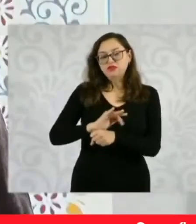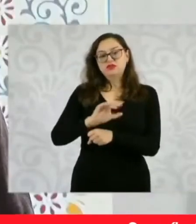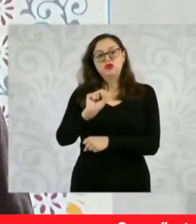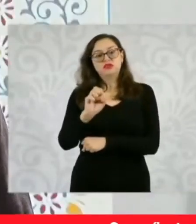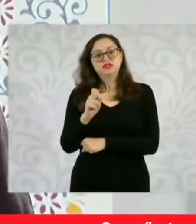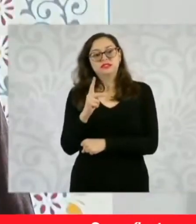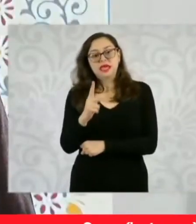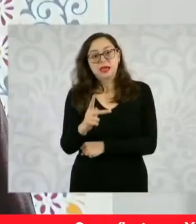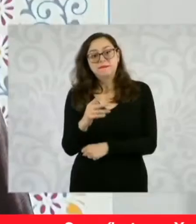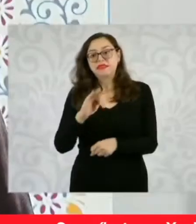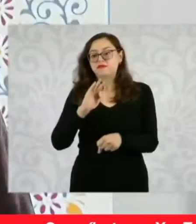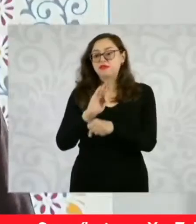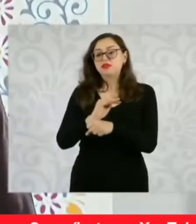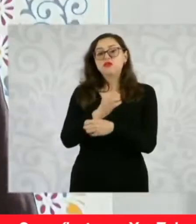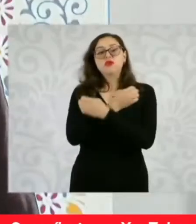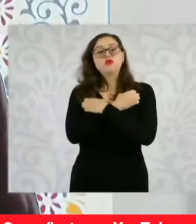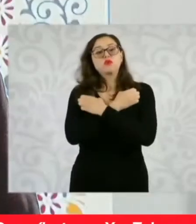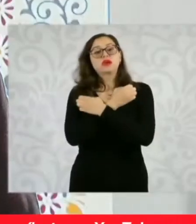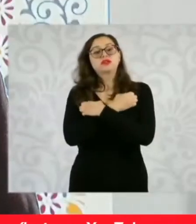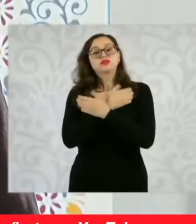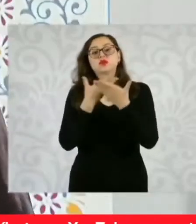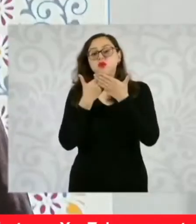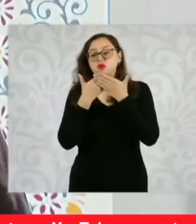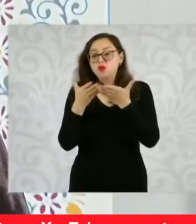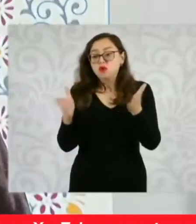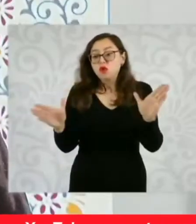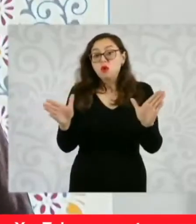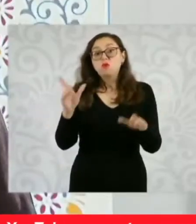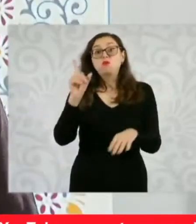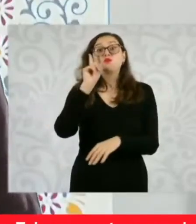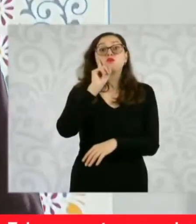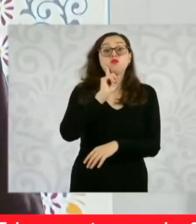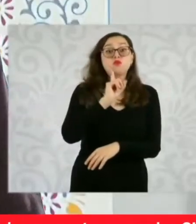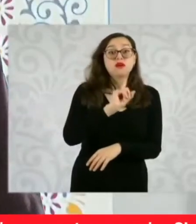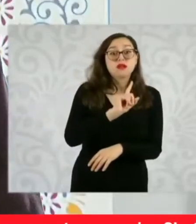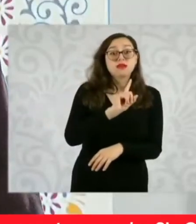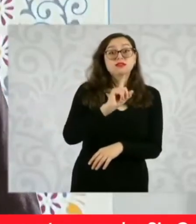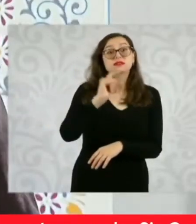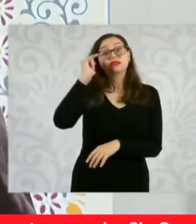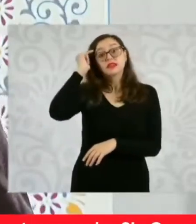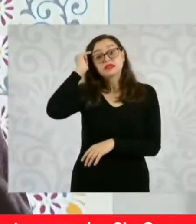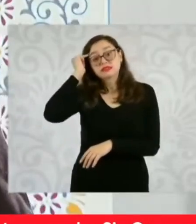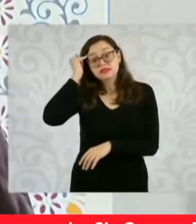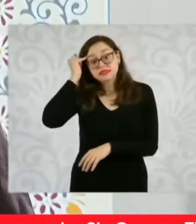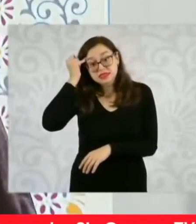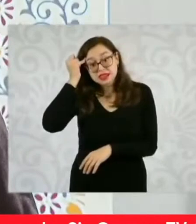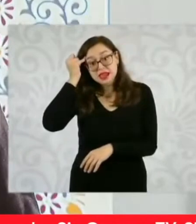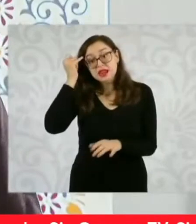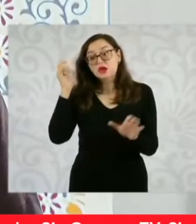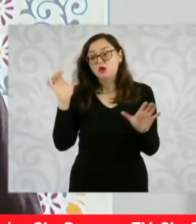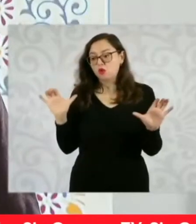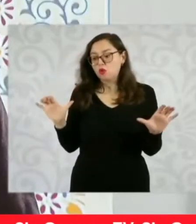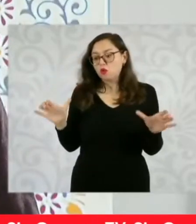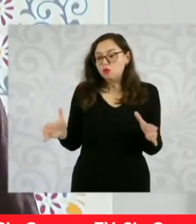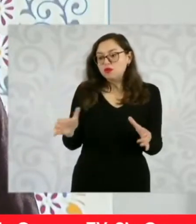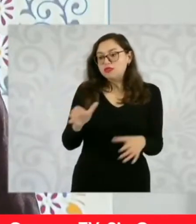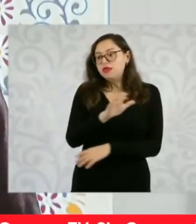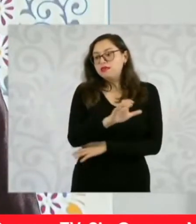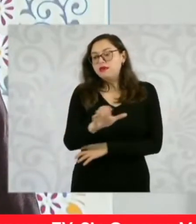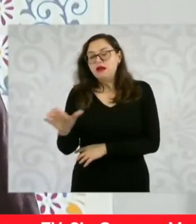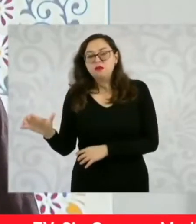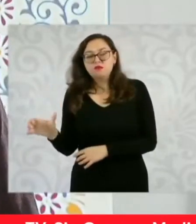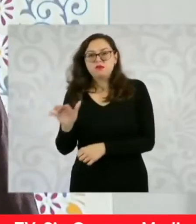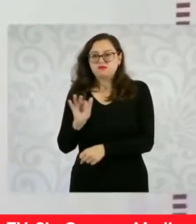gratuita, laica, para las mujeres, para los pueblos originarios, para las comunidades rurales.